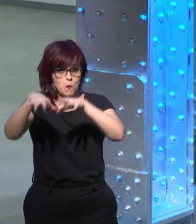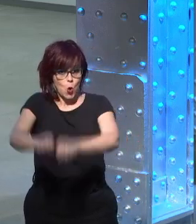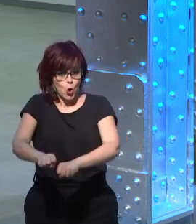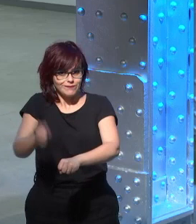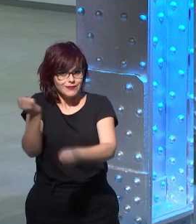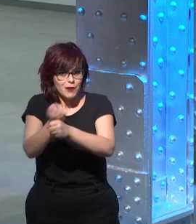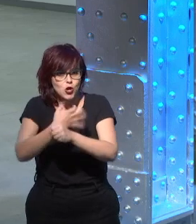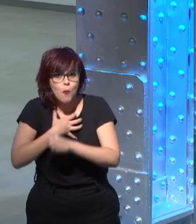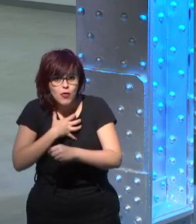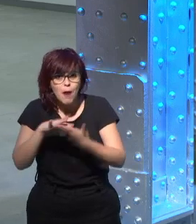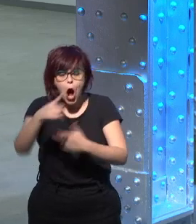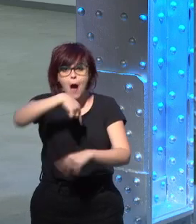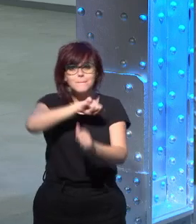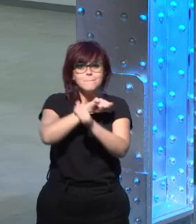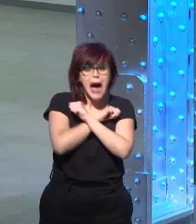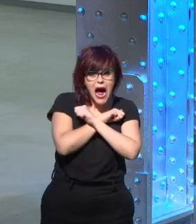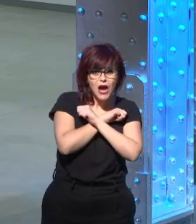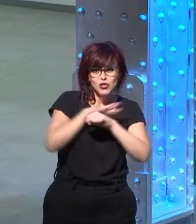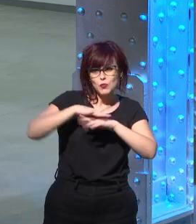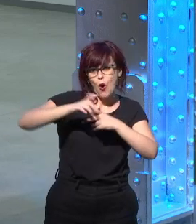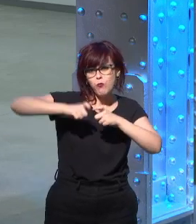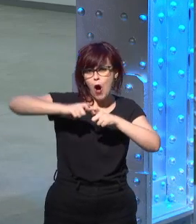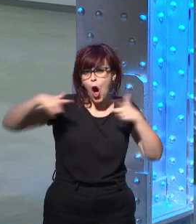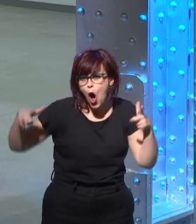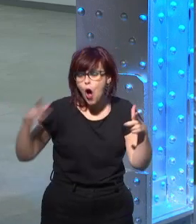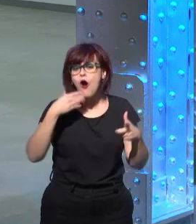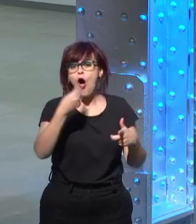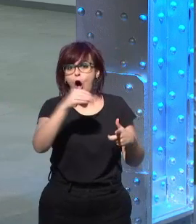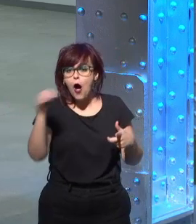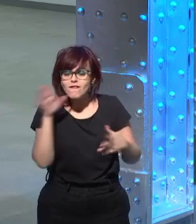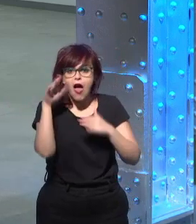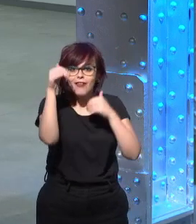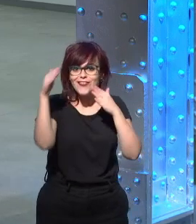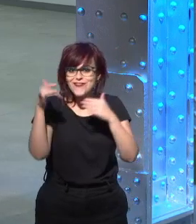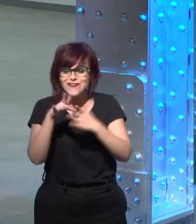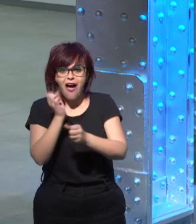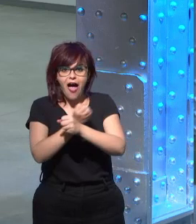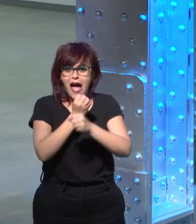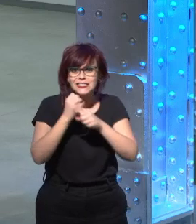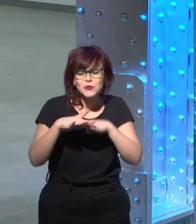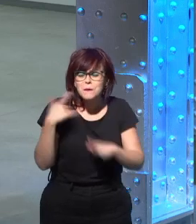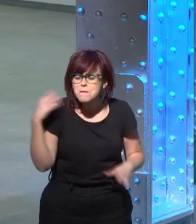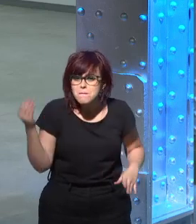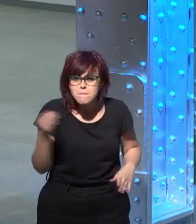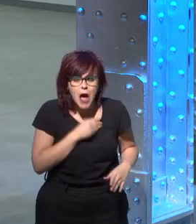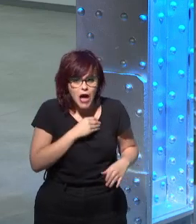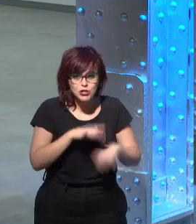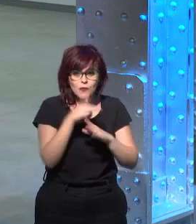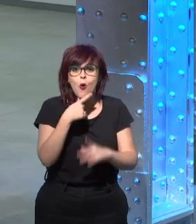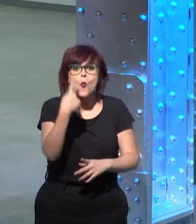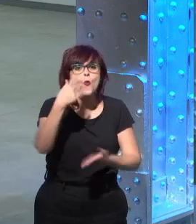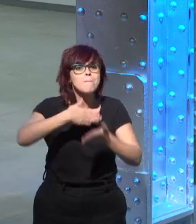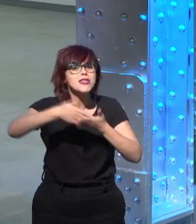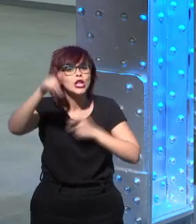que tenemos y cuando tenemos los jóvenes que están pendientes de buscar un empleo, es dramático que se hable de 1